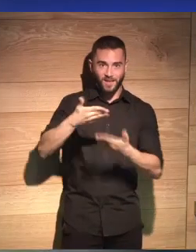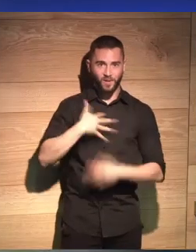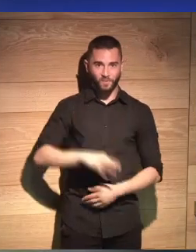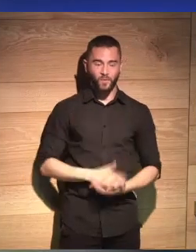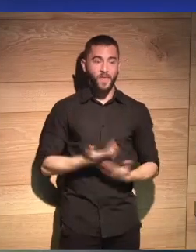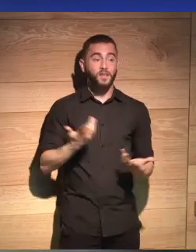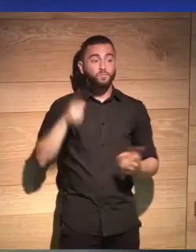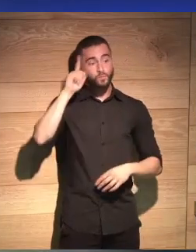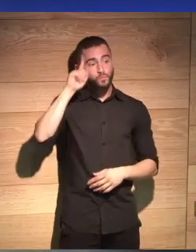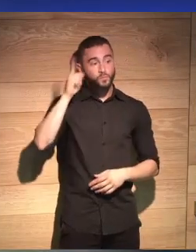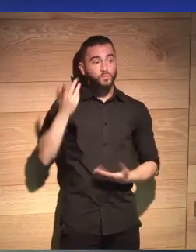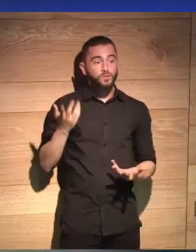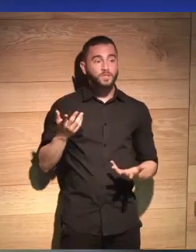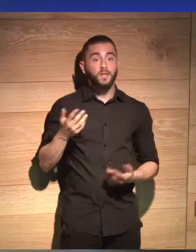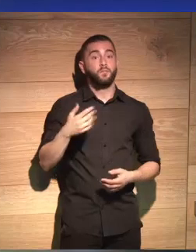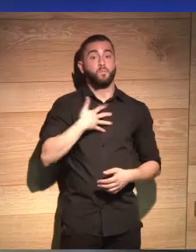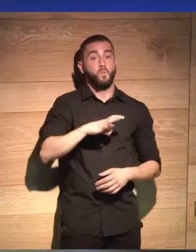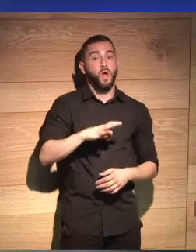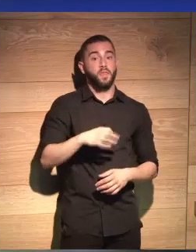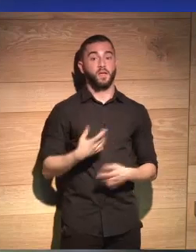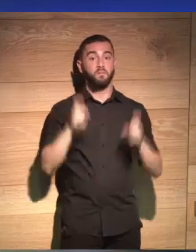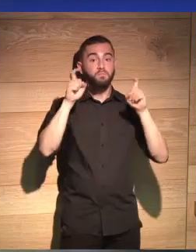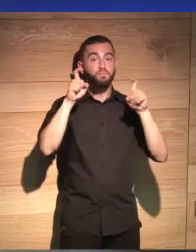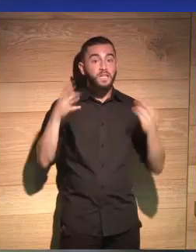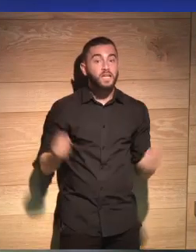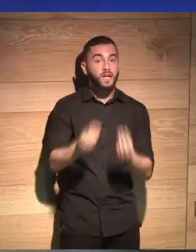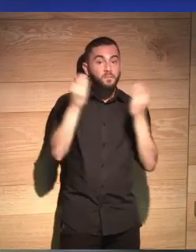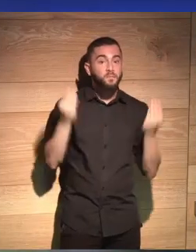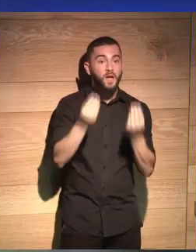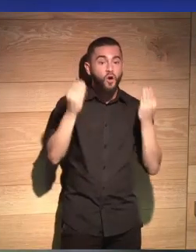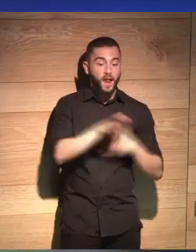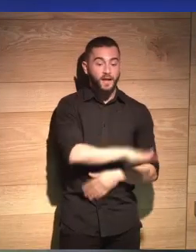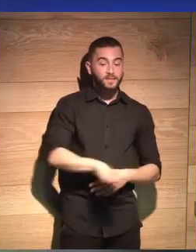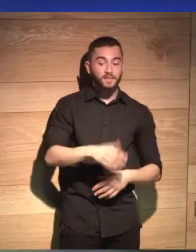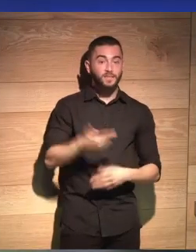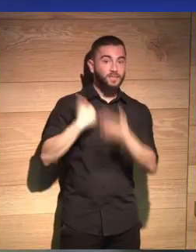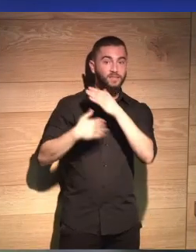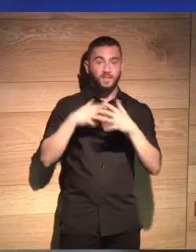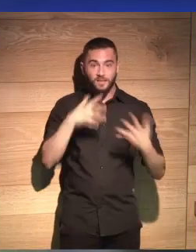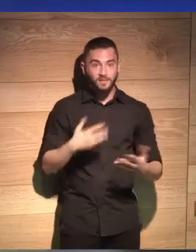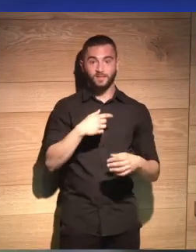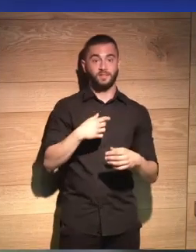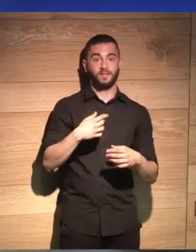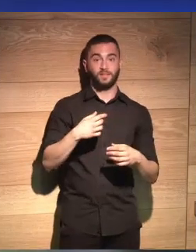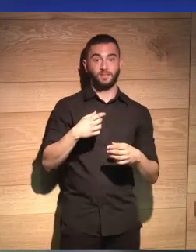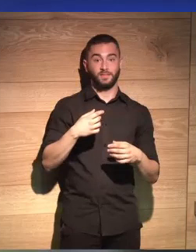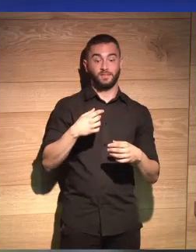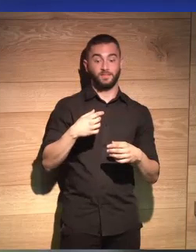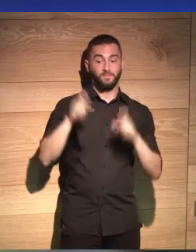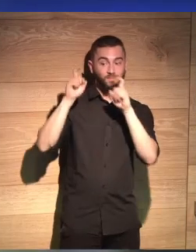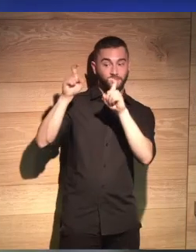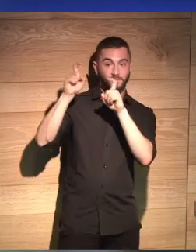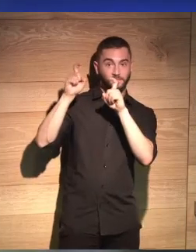me dan pavor. A lo mejor les mejoran. En fin, es eso que decías, ¿no? También tú en la novela, que si